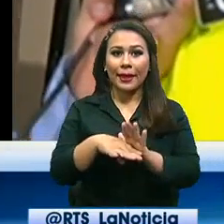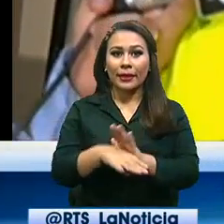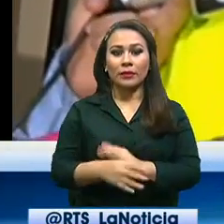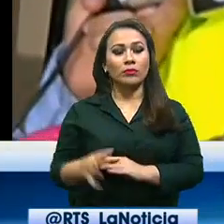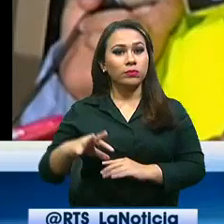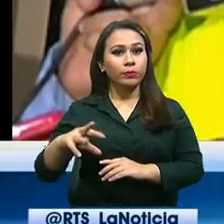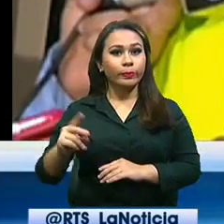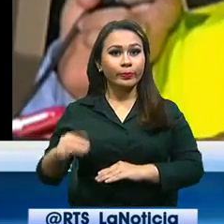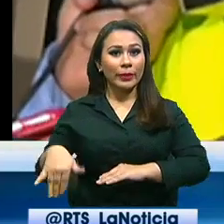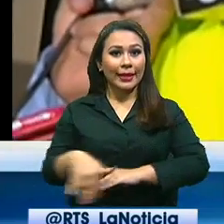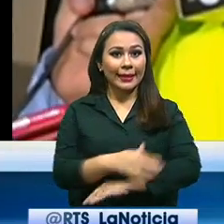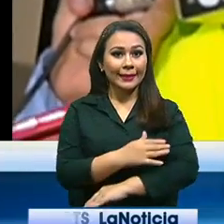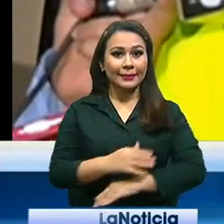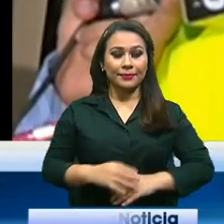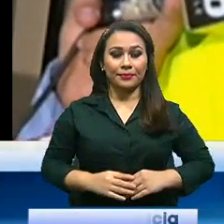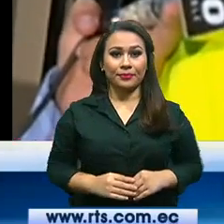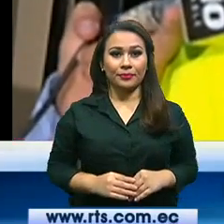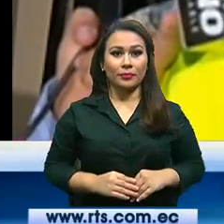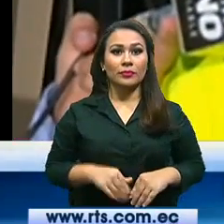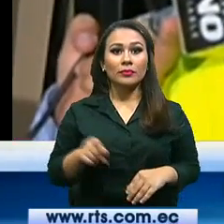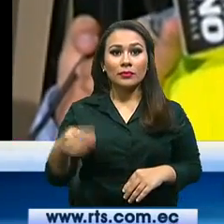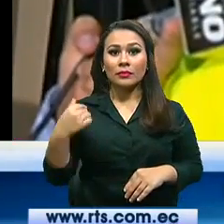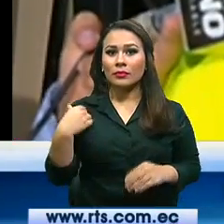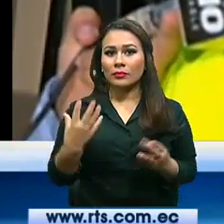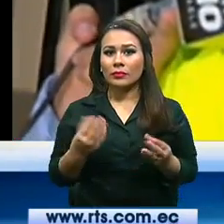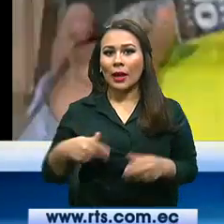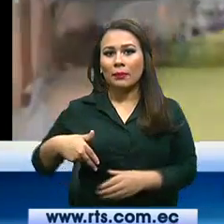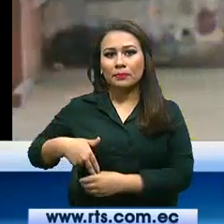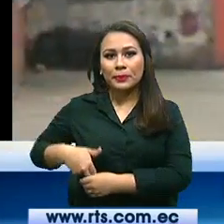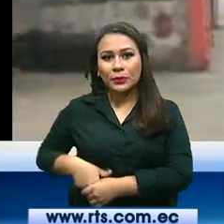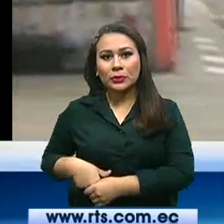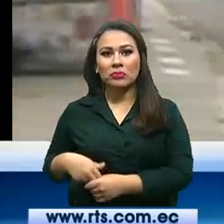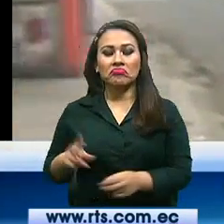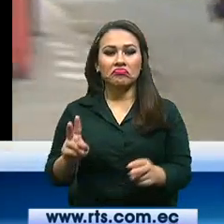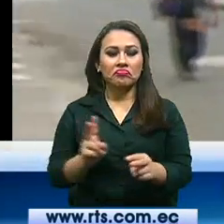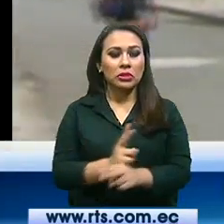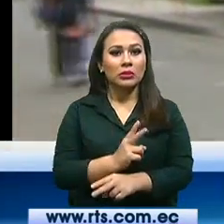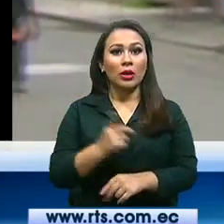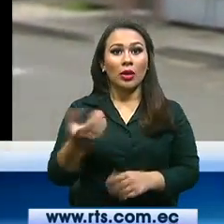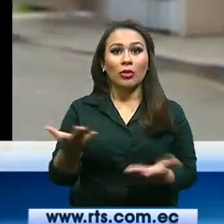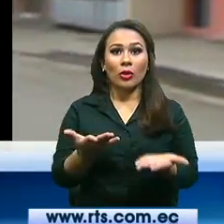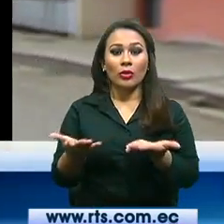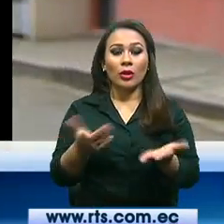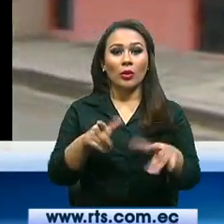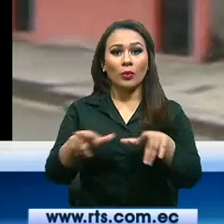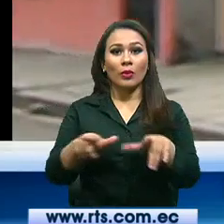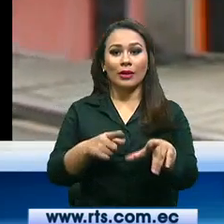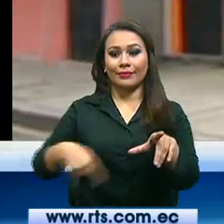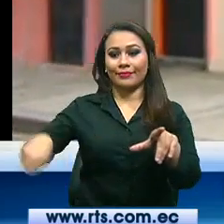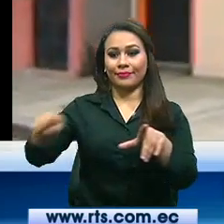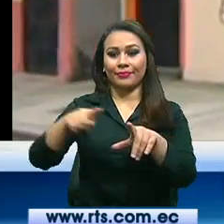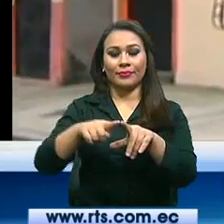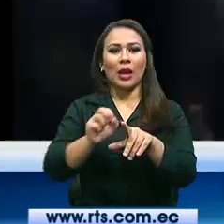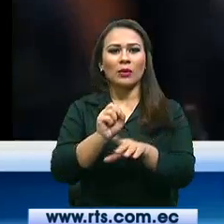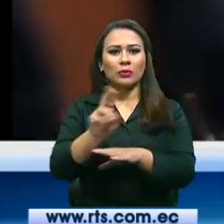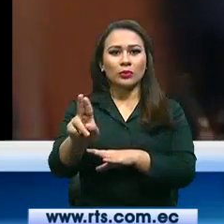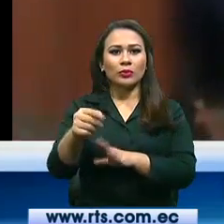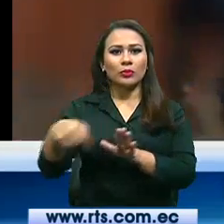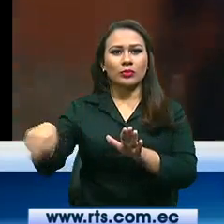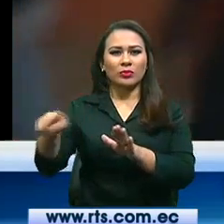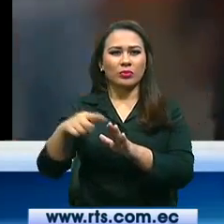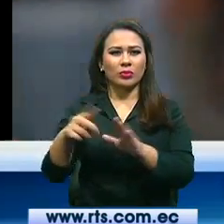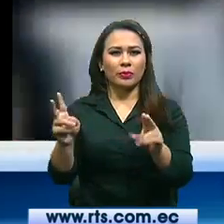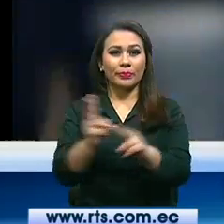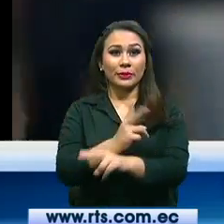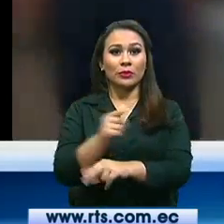en carreteras y tenencia ilegal de armas de fuego. Había amanecido en el suburbio y los moradores no entendían por qué se